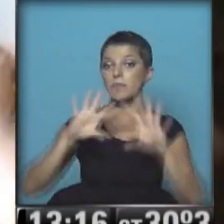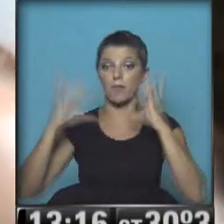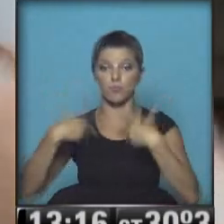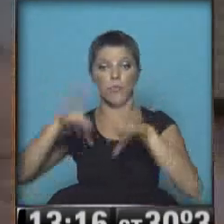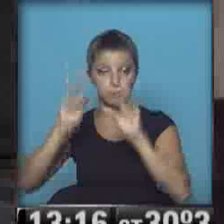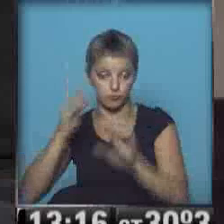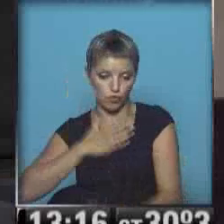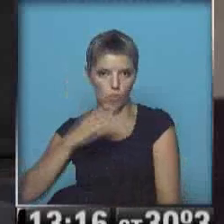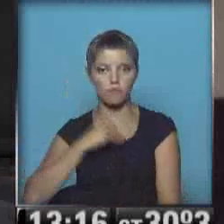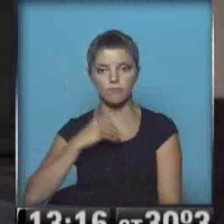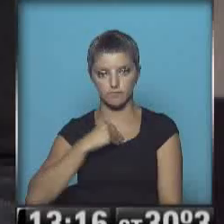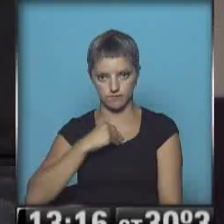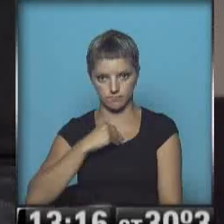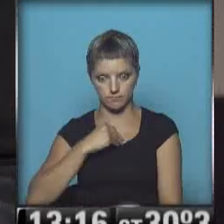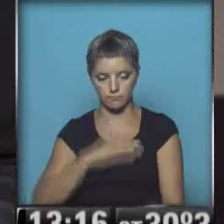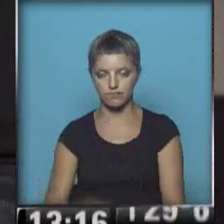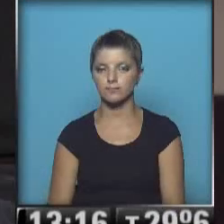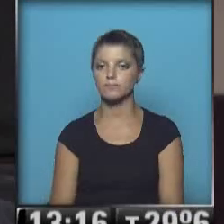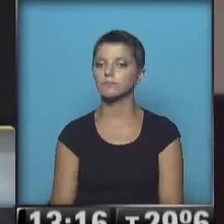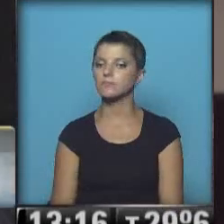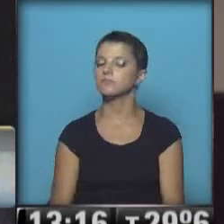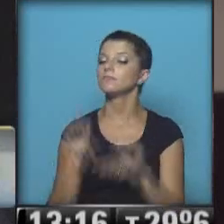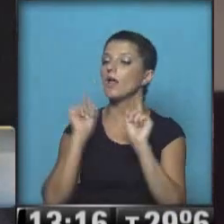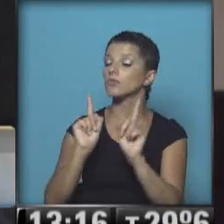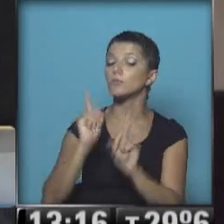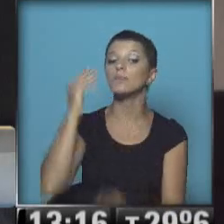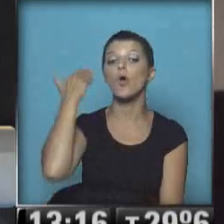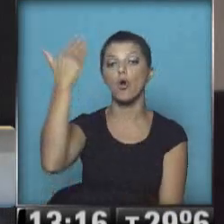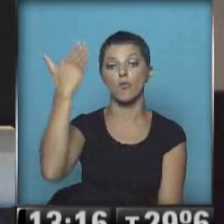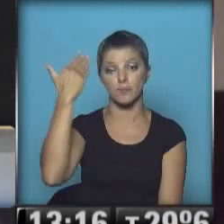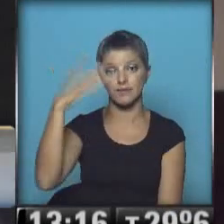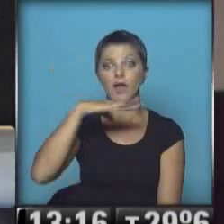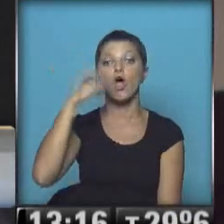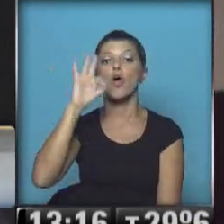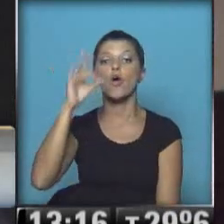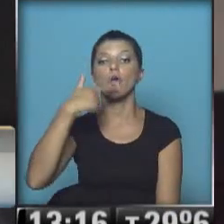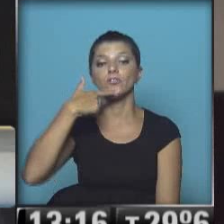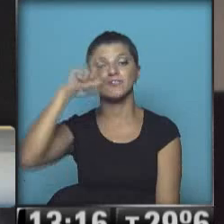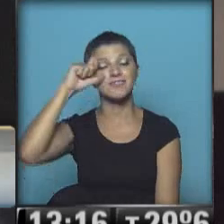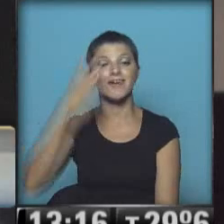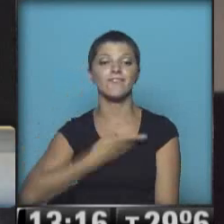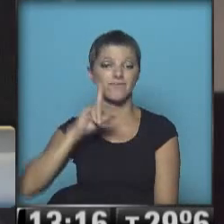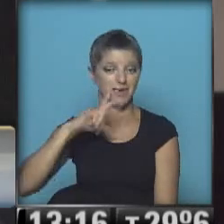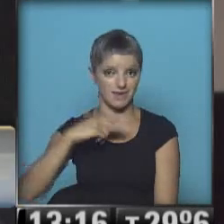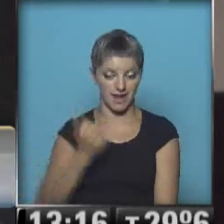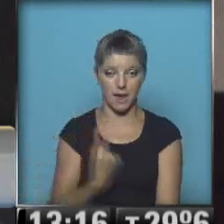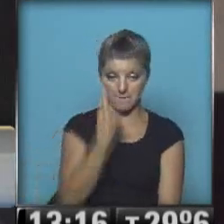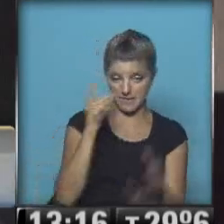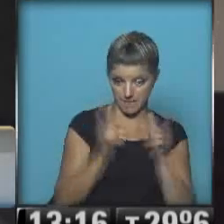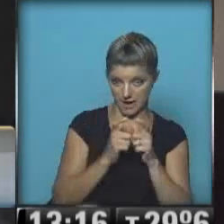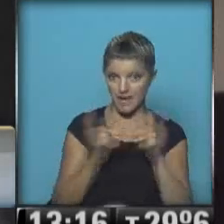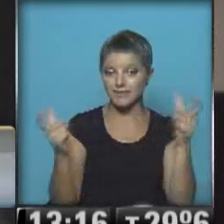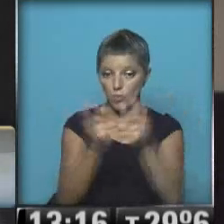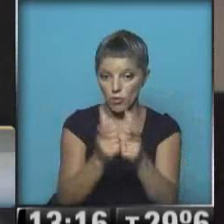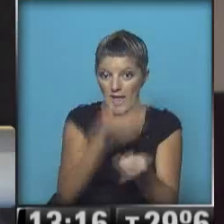confío Eh Esto fue la conferencia de prensa que dio Josefina Vidal entre la primera y la segunda reunión que mantuvieron